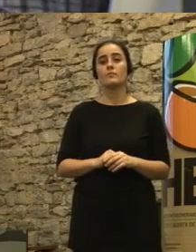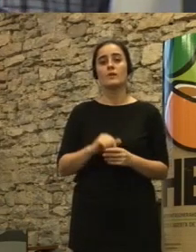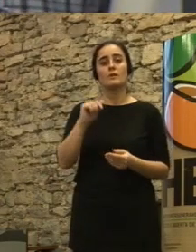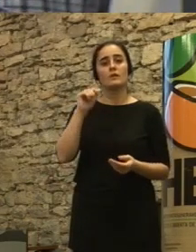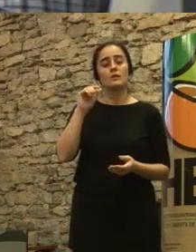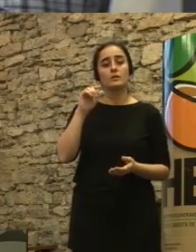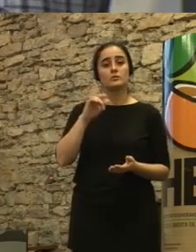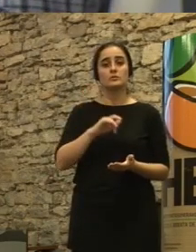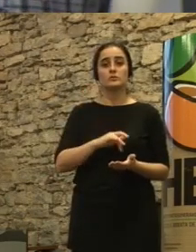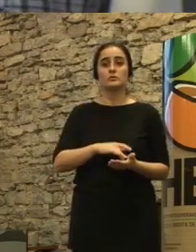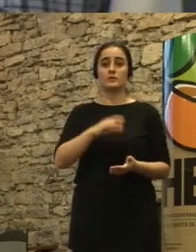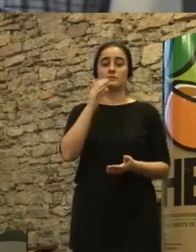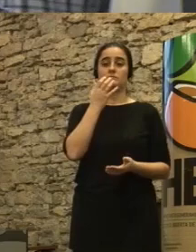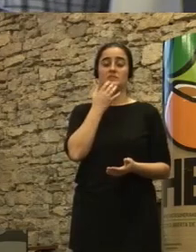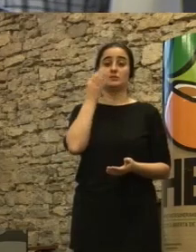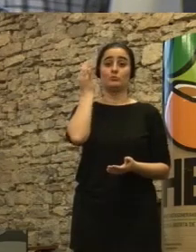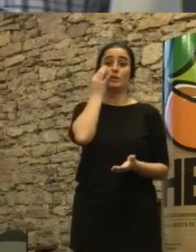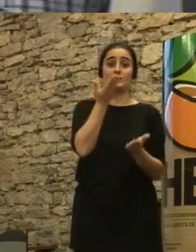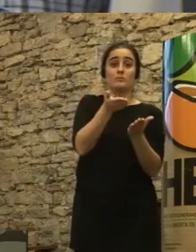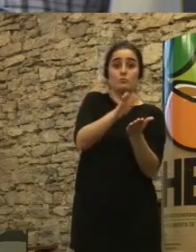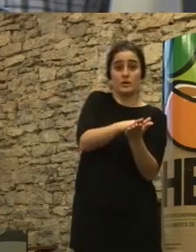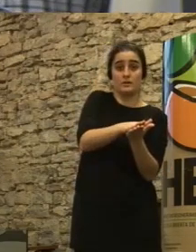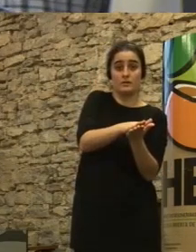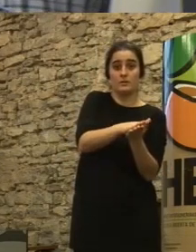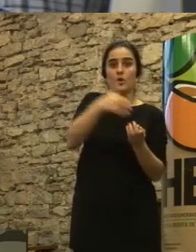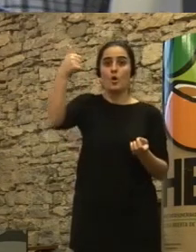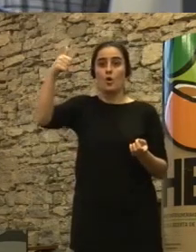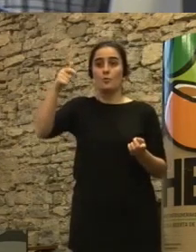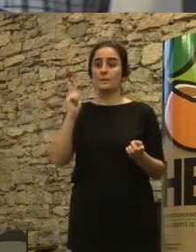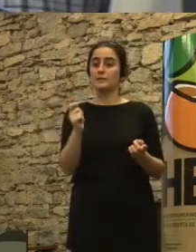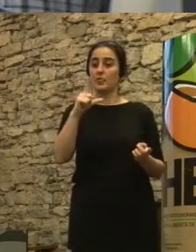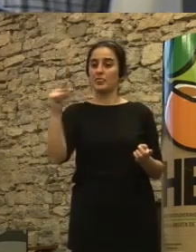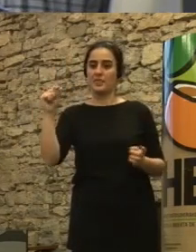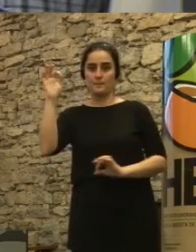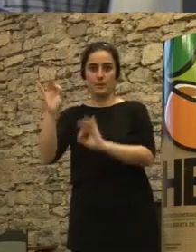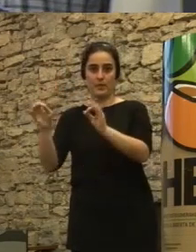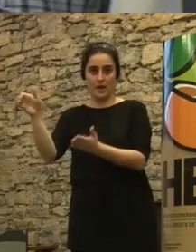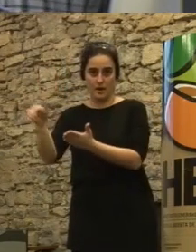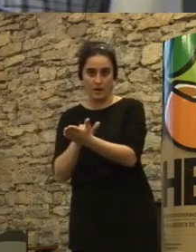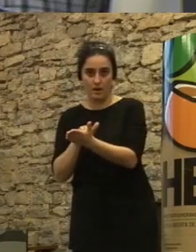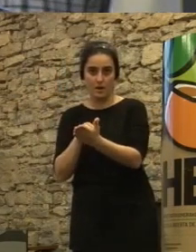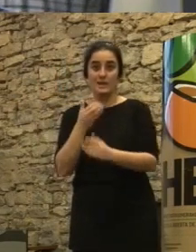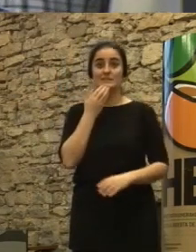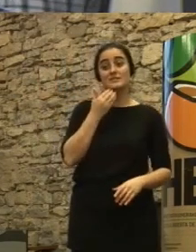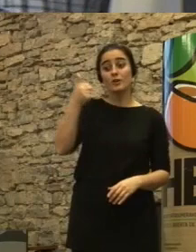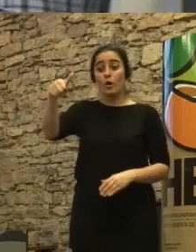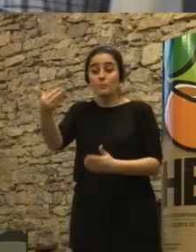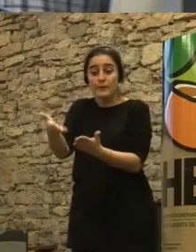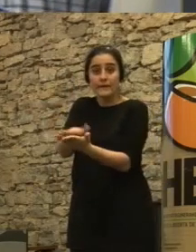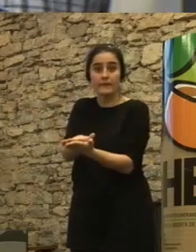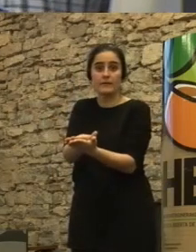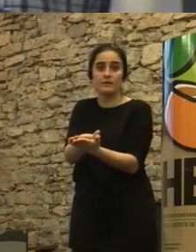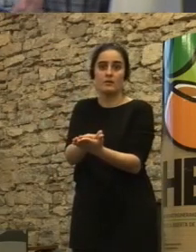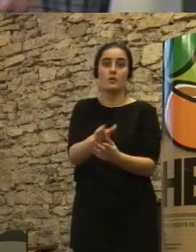cuando muere la mujer, el hombre se queda con el 100% de la pensión. Cuando muere el hombre, la mujer se queda, en